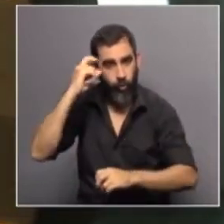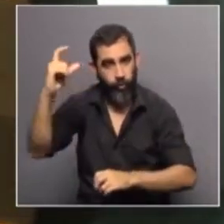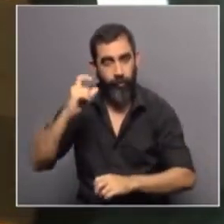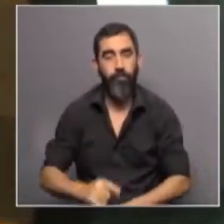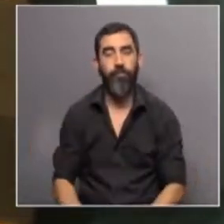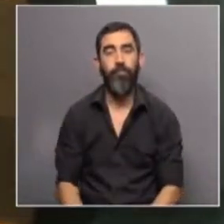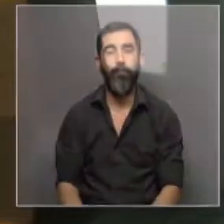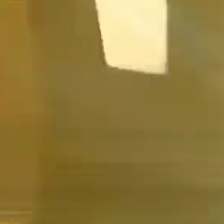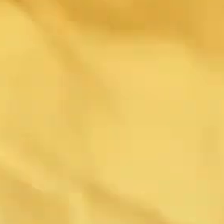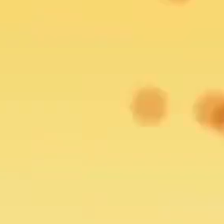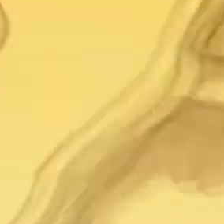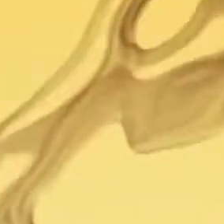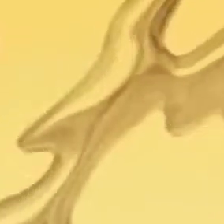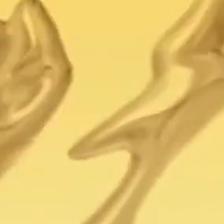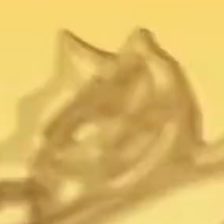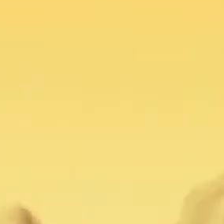conocimiento.